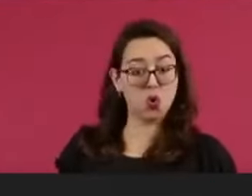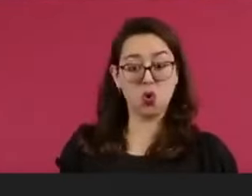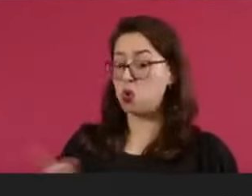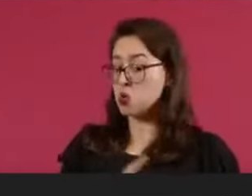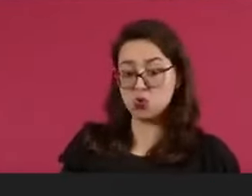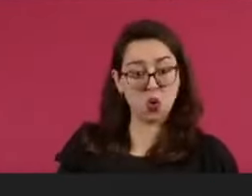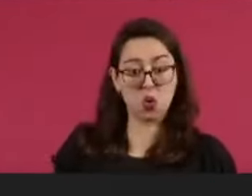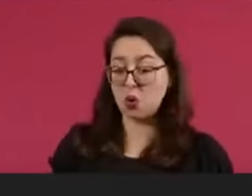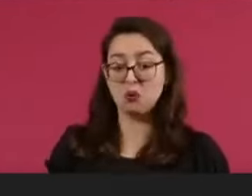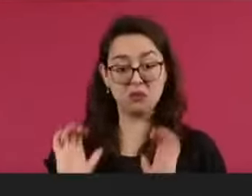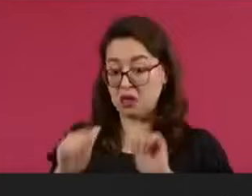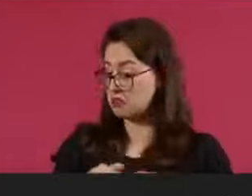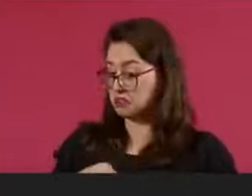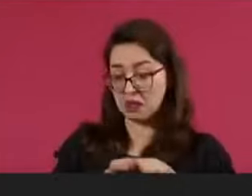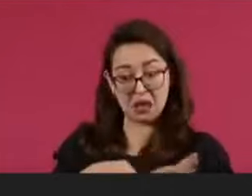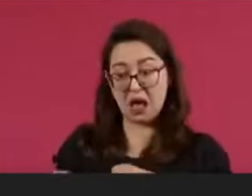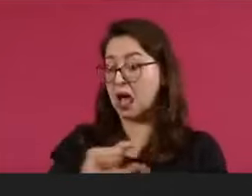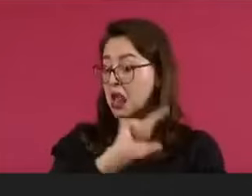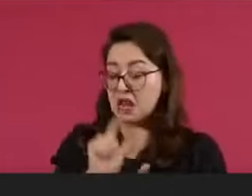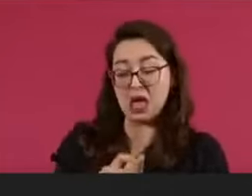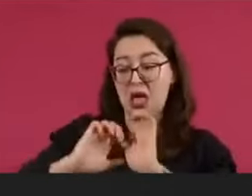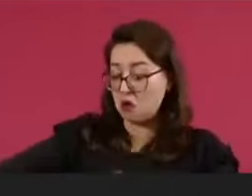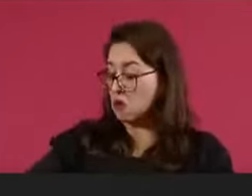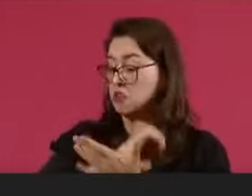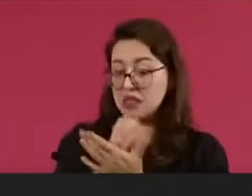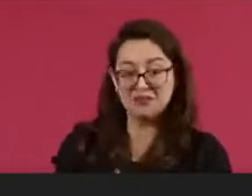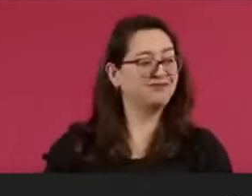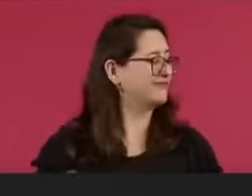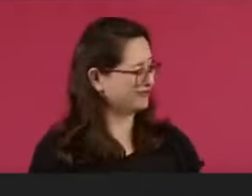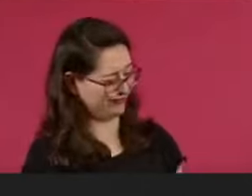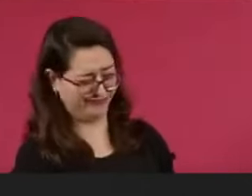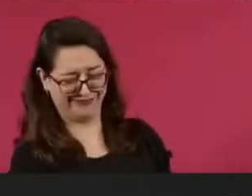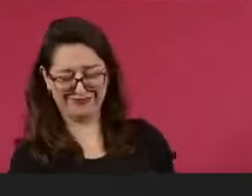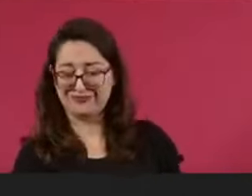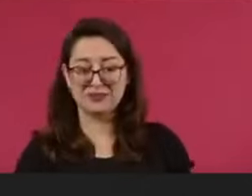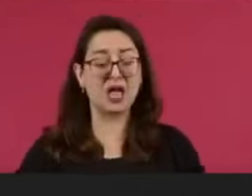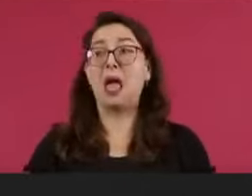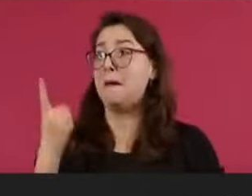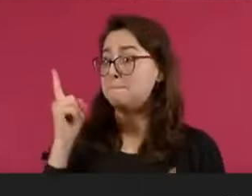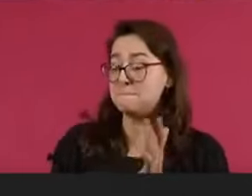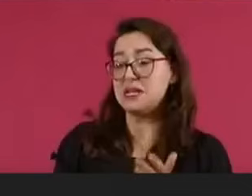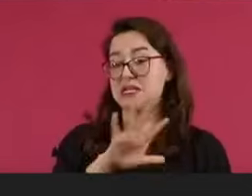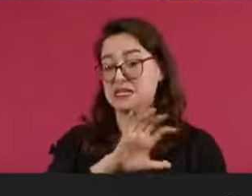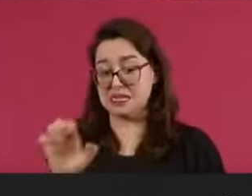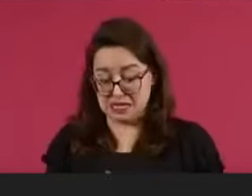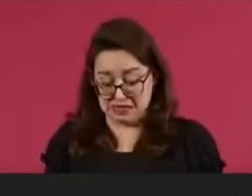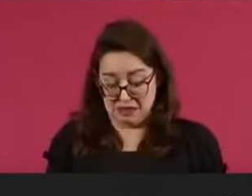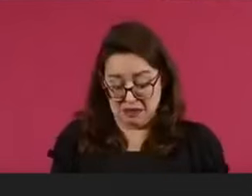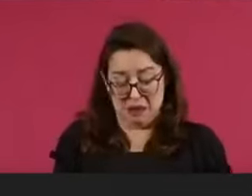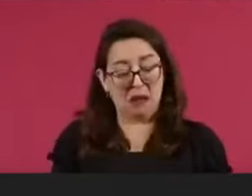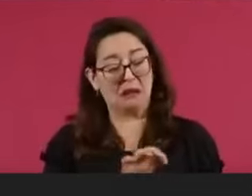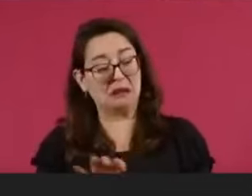tienen prestaciones de ley, han sido contratados. No, claro. Hay más de 1,500 parteras que reciben que 500 pesos